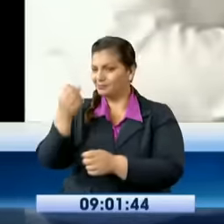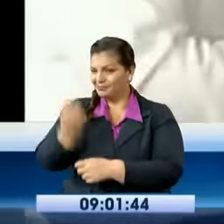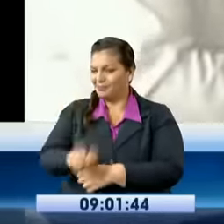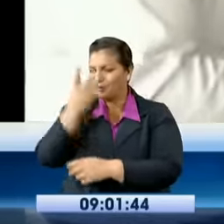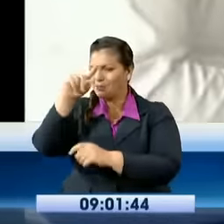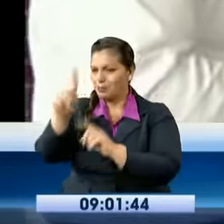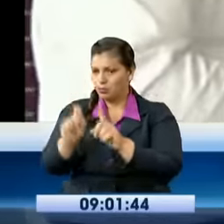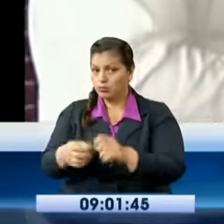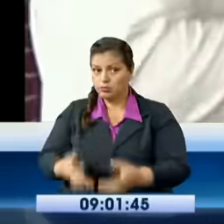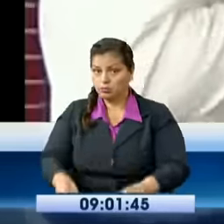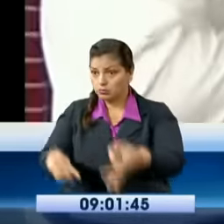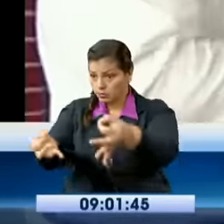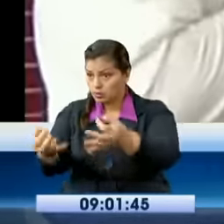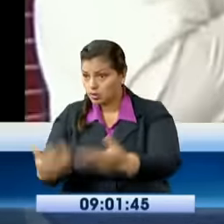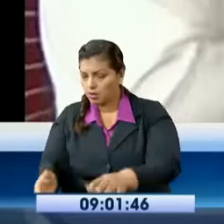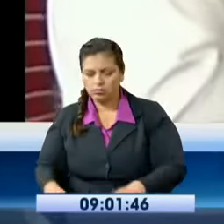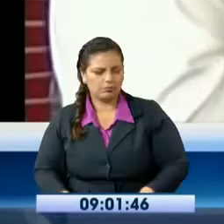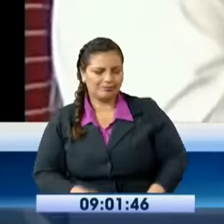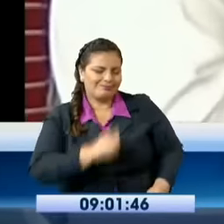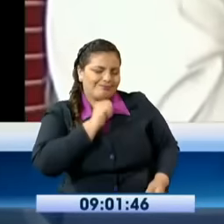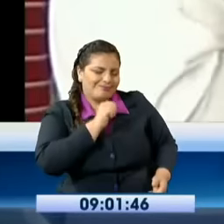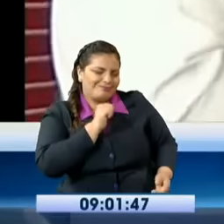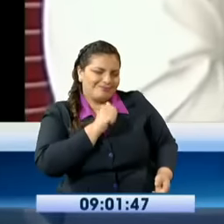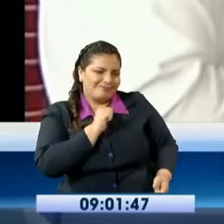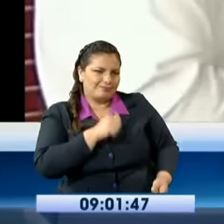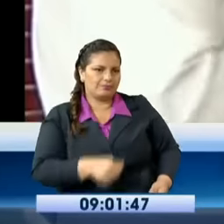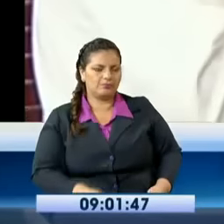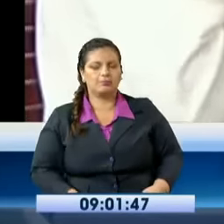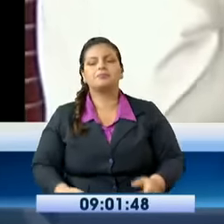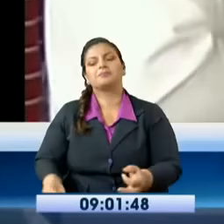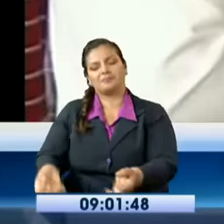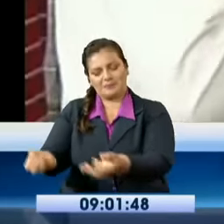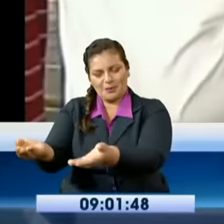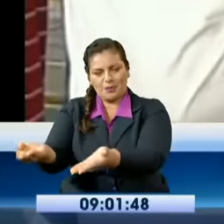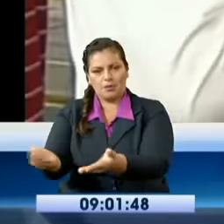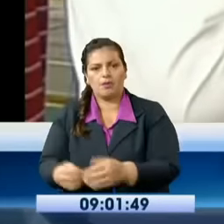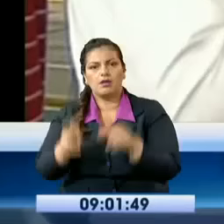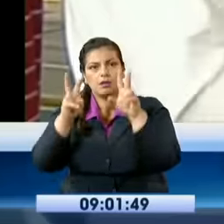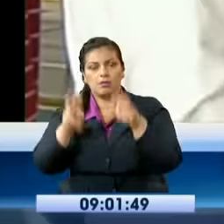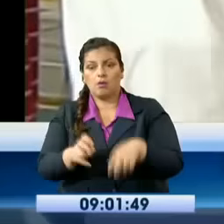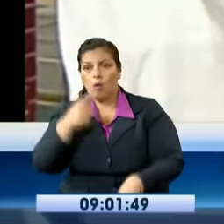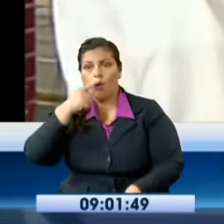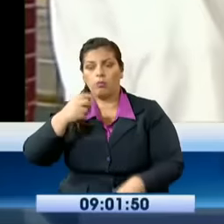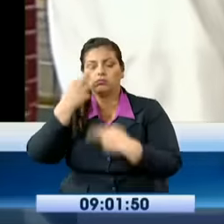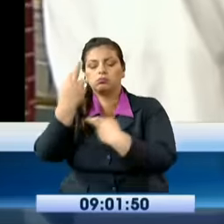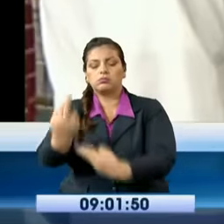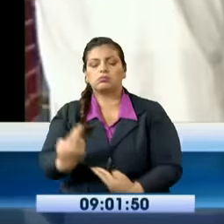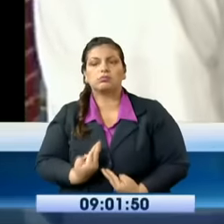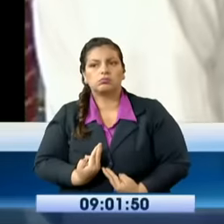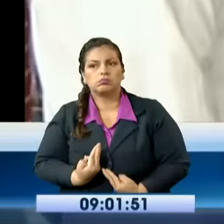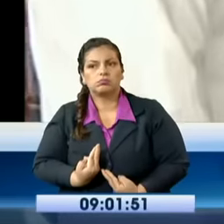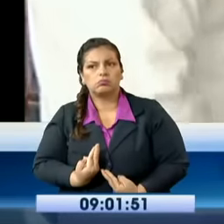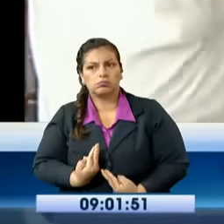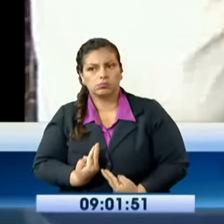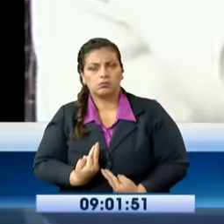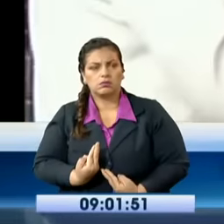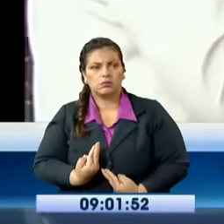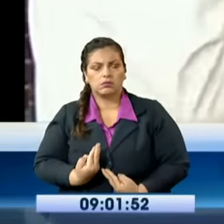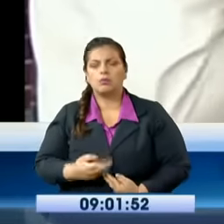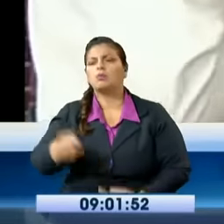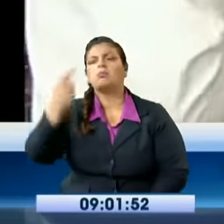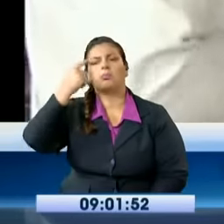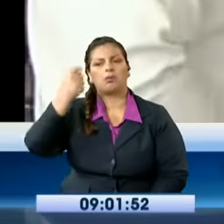se lo regalo. No permita que nadie cometa un acto lascivo contra las mujeres, contra niñas y adolescentes. ¿Qué le parece? Muy bien. ¿Usted lo ha